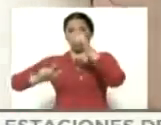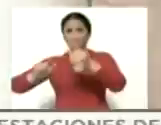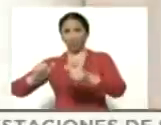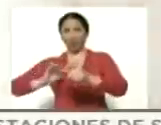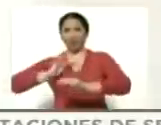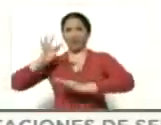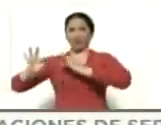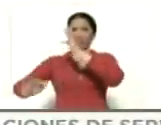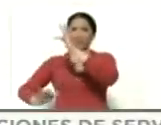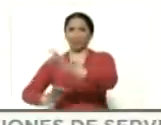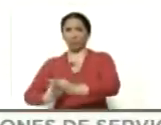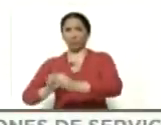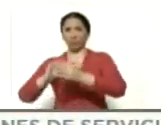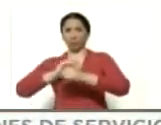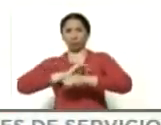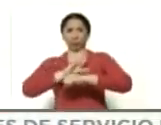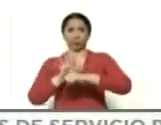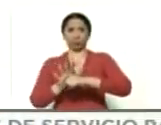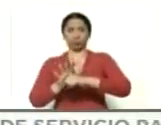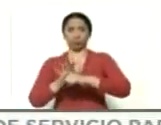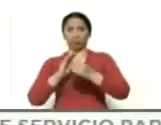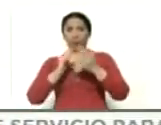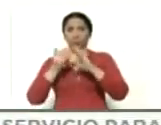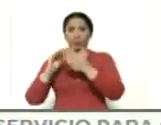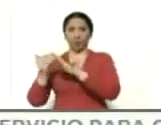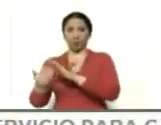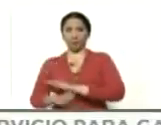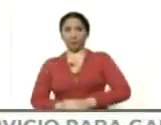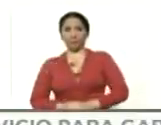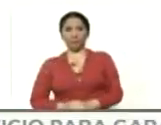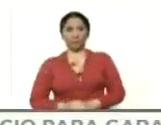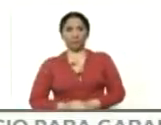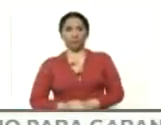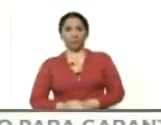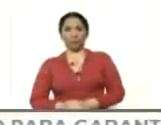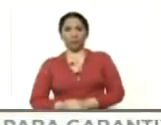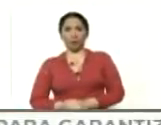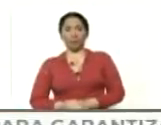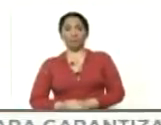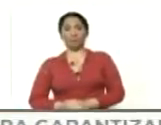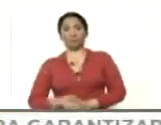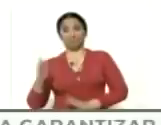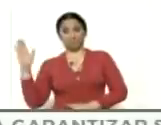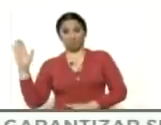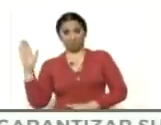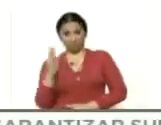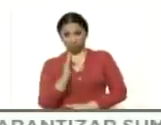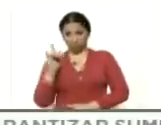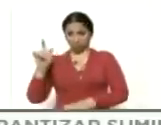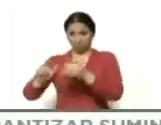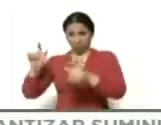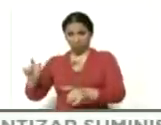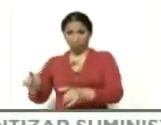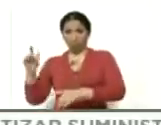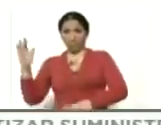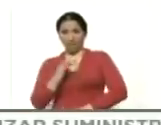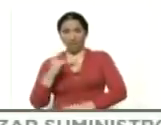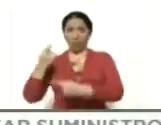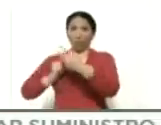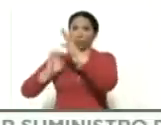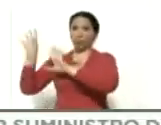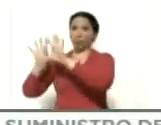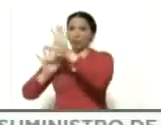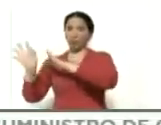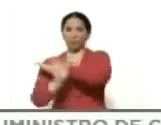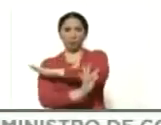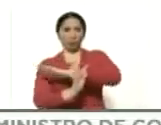por coronavirus en transmisión comunitaria, y en el caso de los cordones sanitarios que tenemos situados en